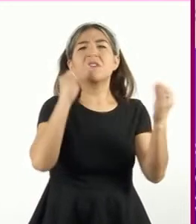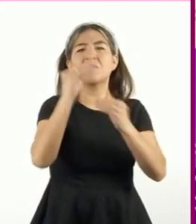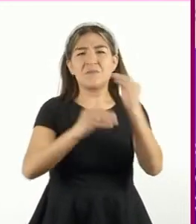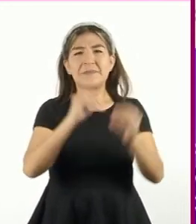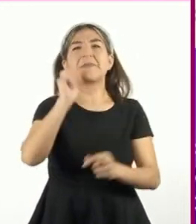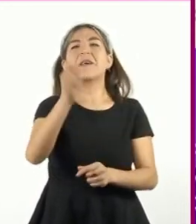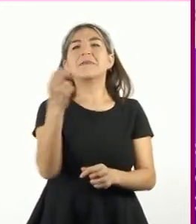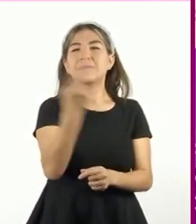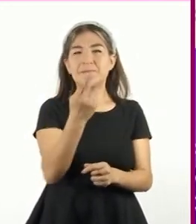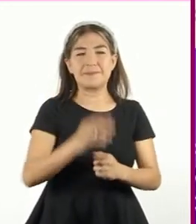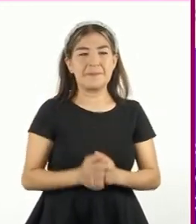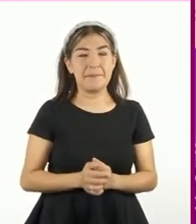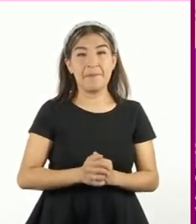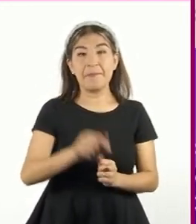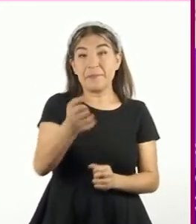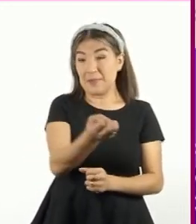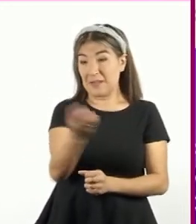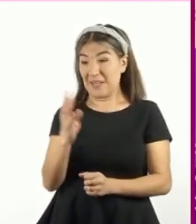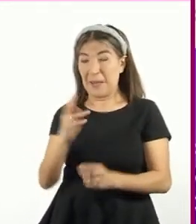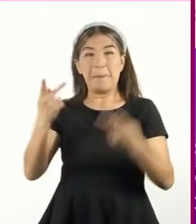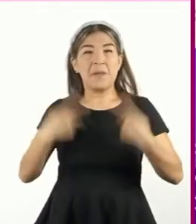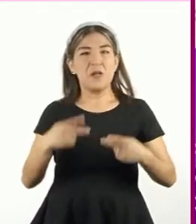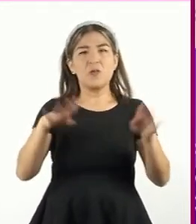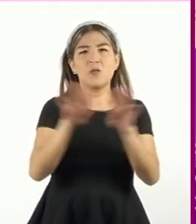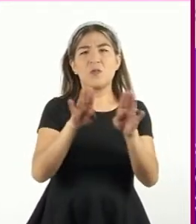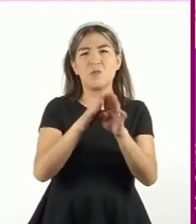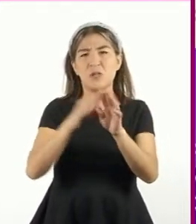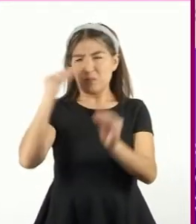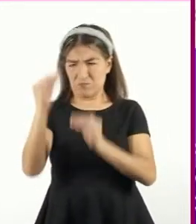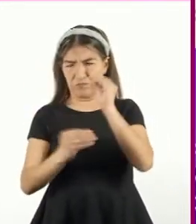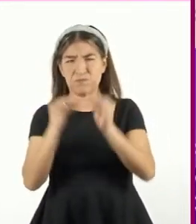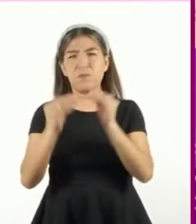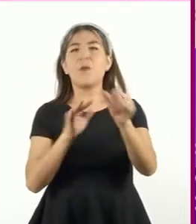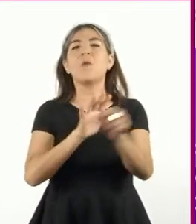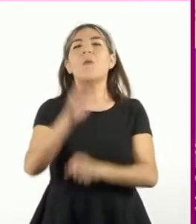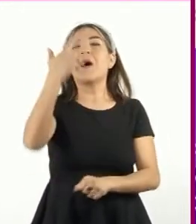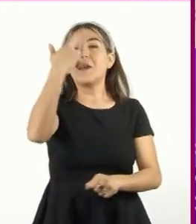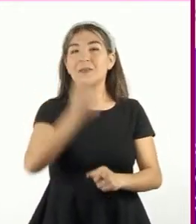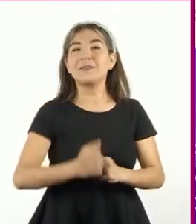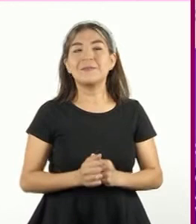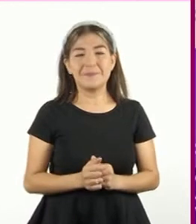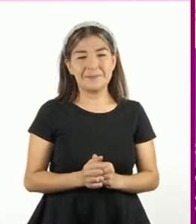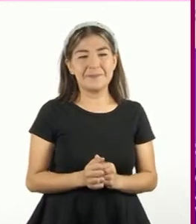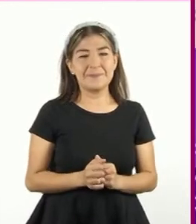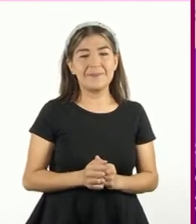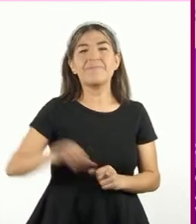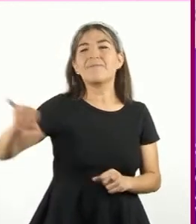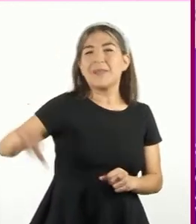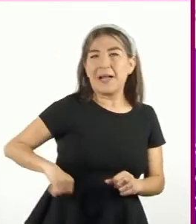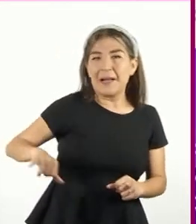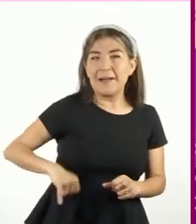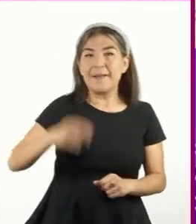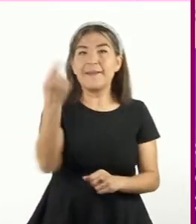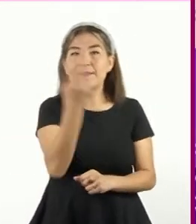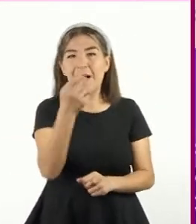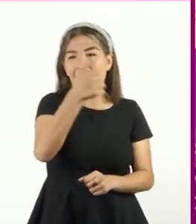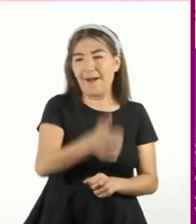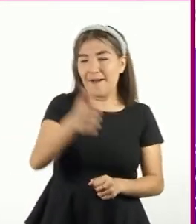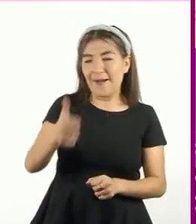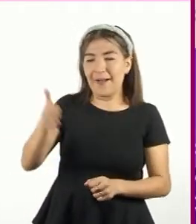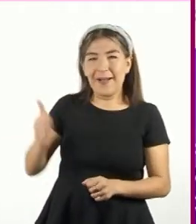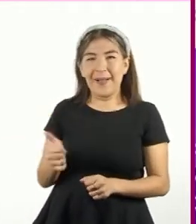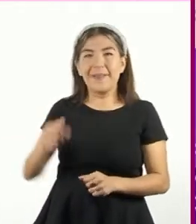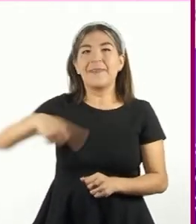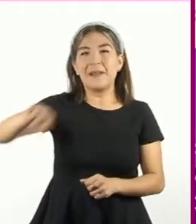elementos. Las partes chocan o se enfrentan por Los intereses y las necesidades de cada